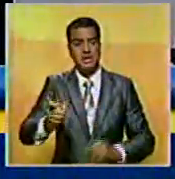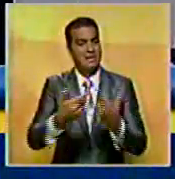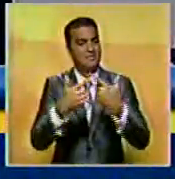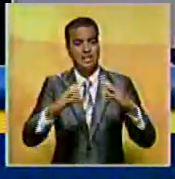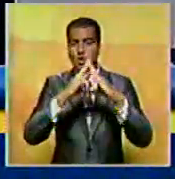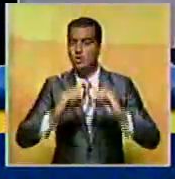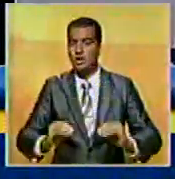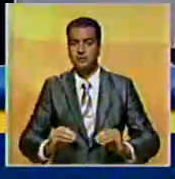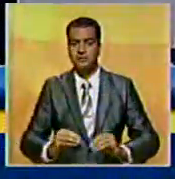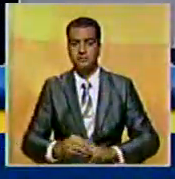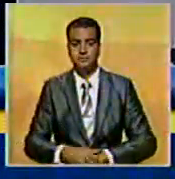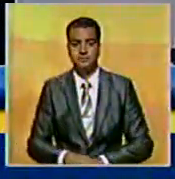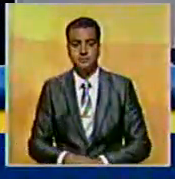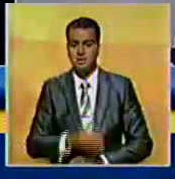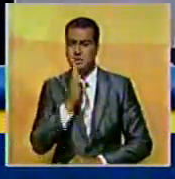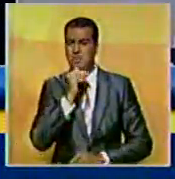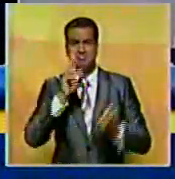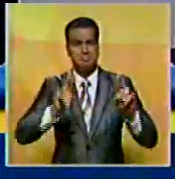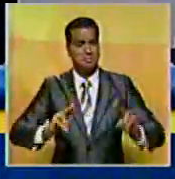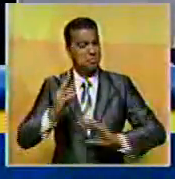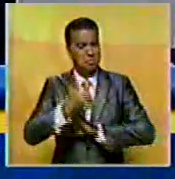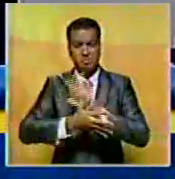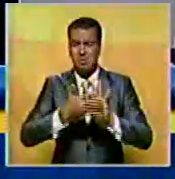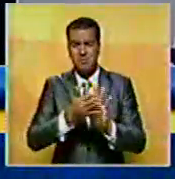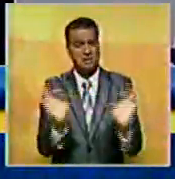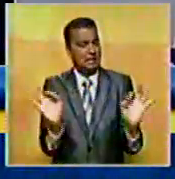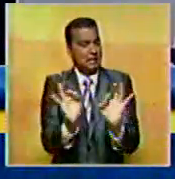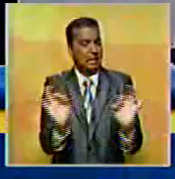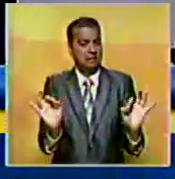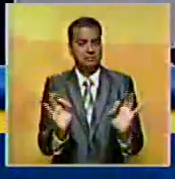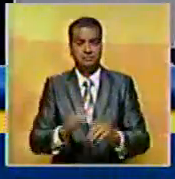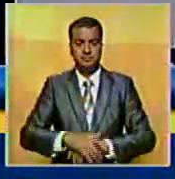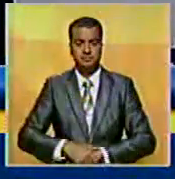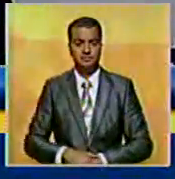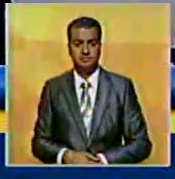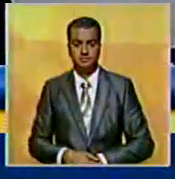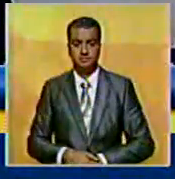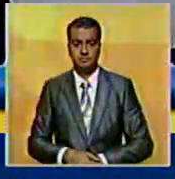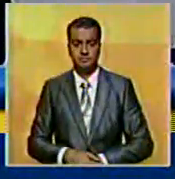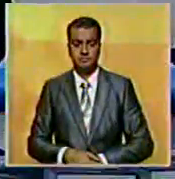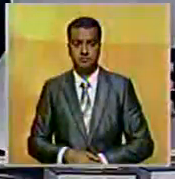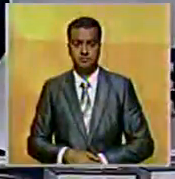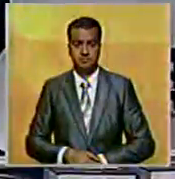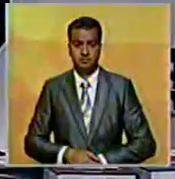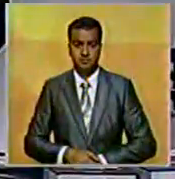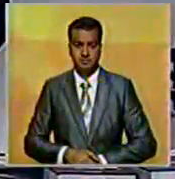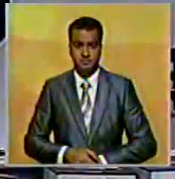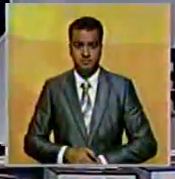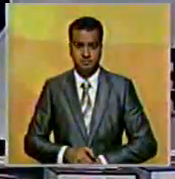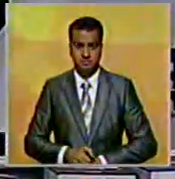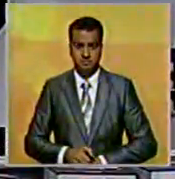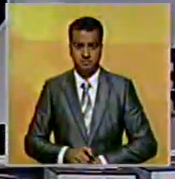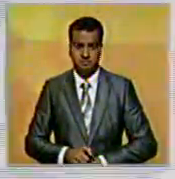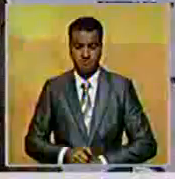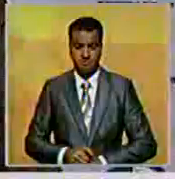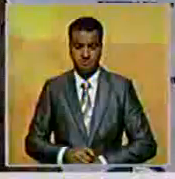libertad plena, es decir, que no hubo ninguna medida y no tenían nada que ver con los hechos que habían ocurrido en el